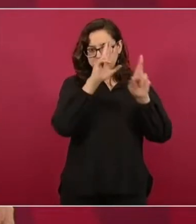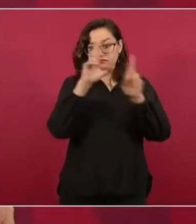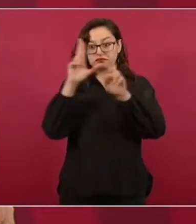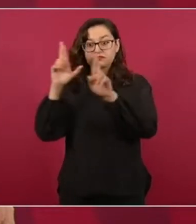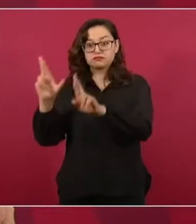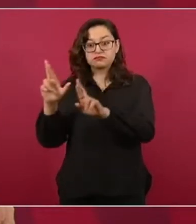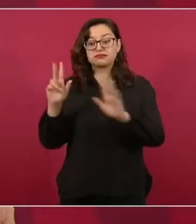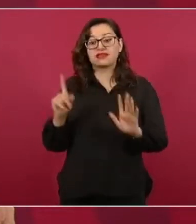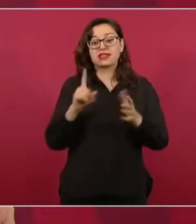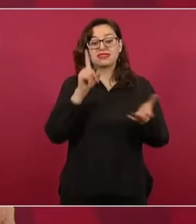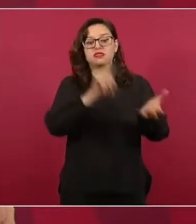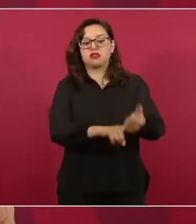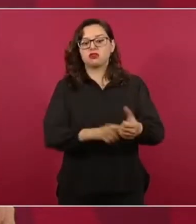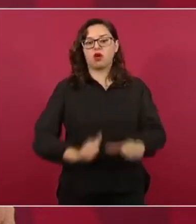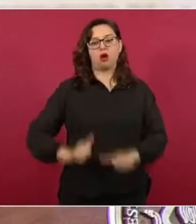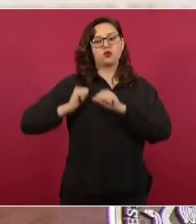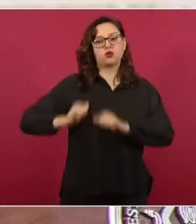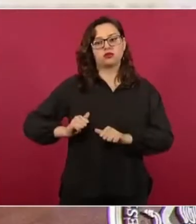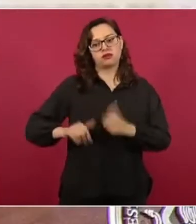que son cosas distintas.